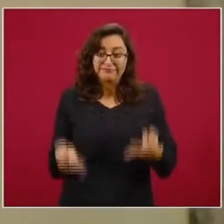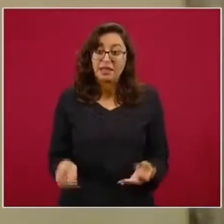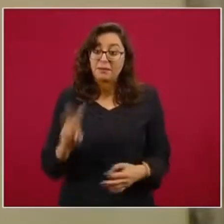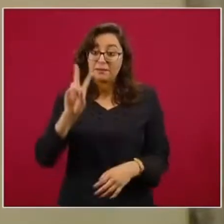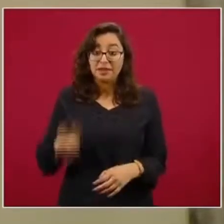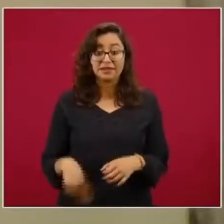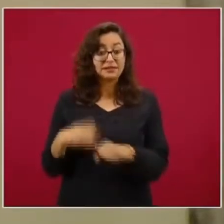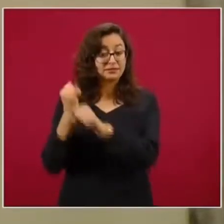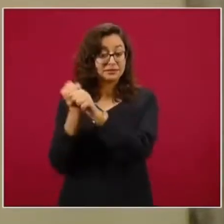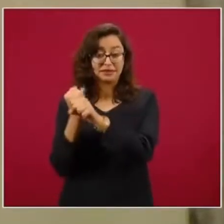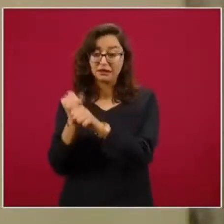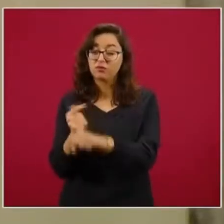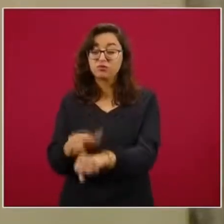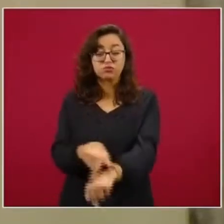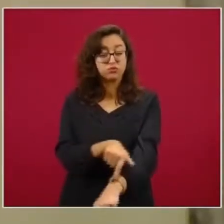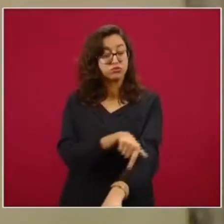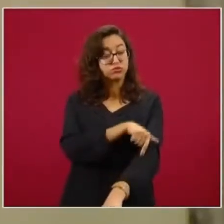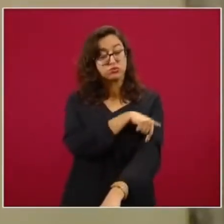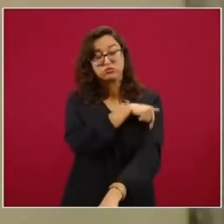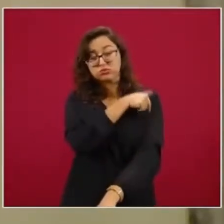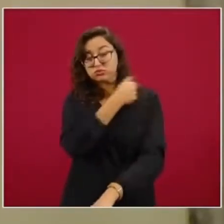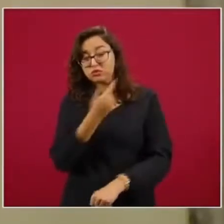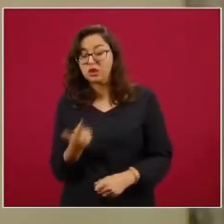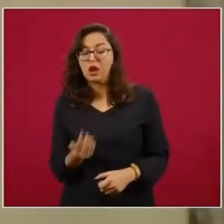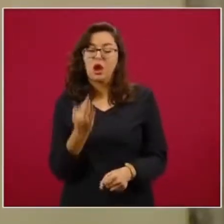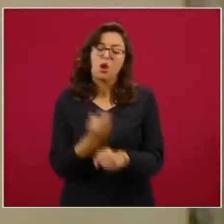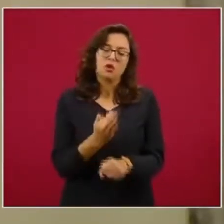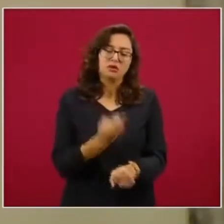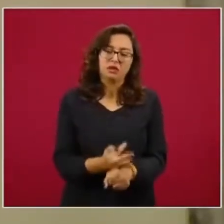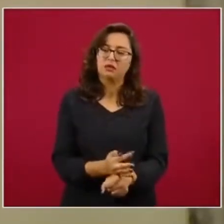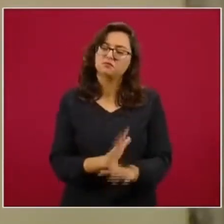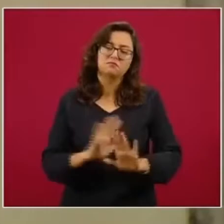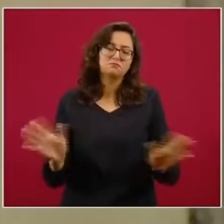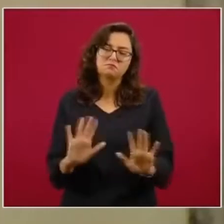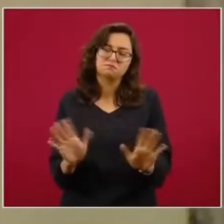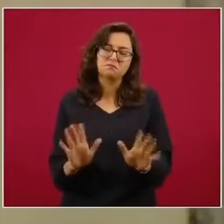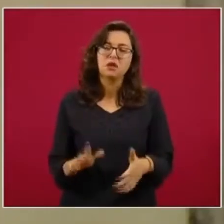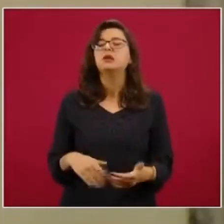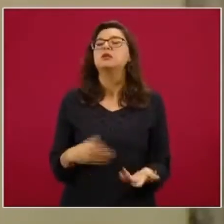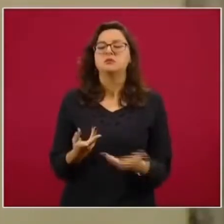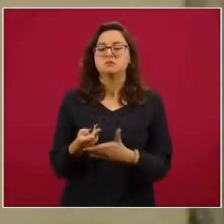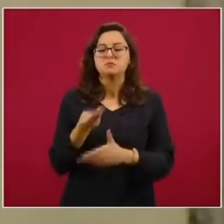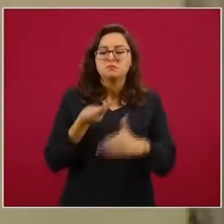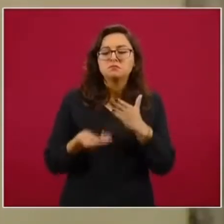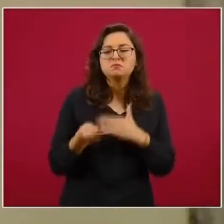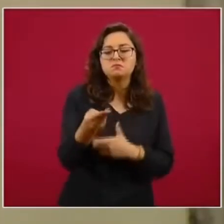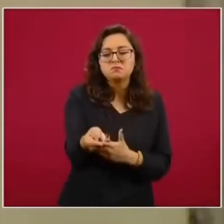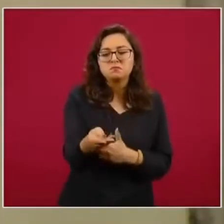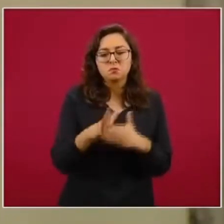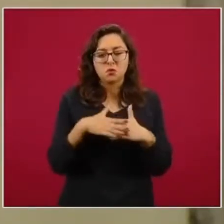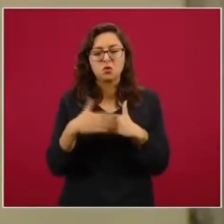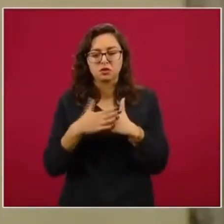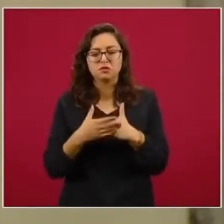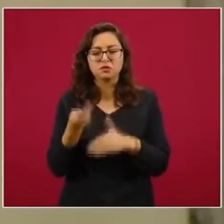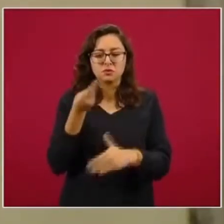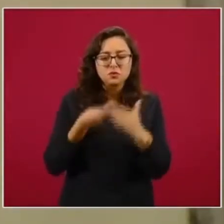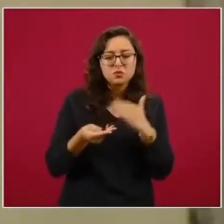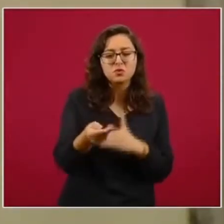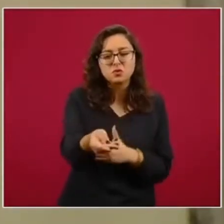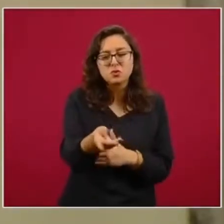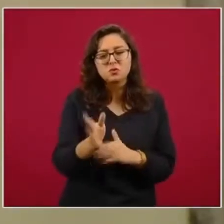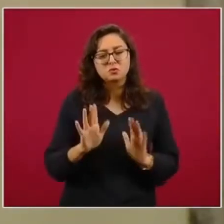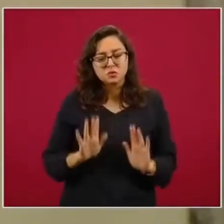extenso y me gustaría que no agotarlo ahora, sino compartírselo en futuras ocasiones,